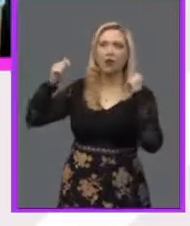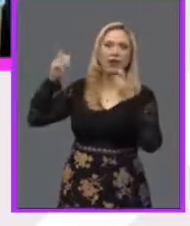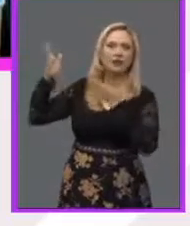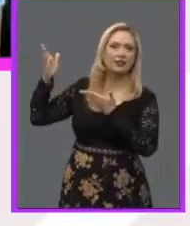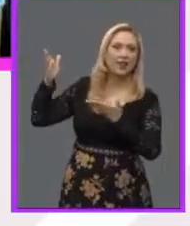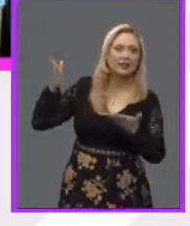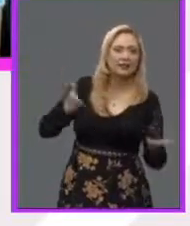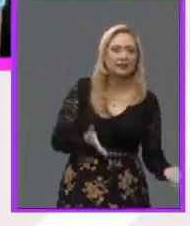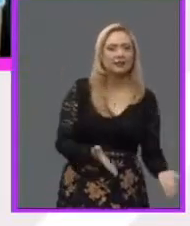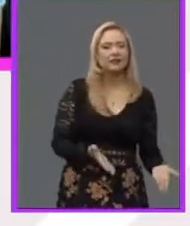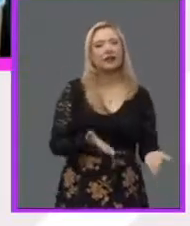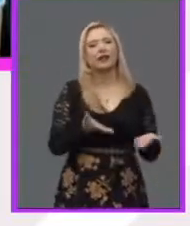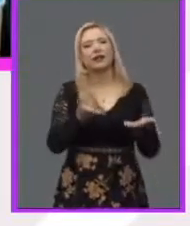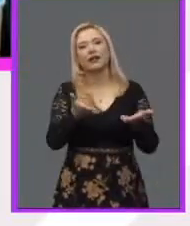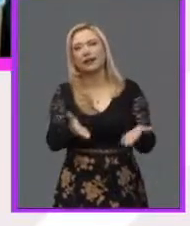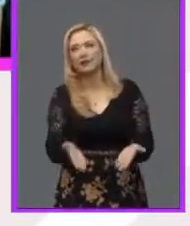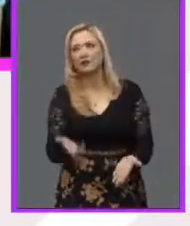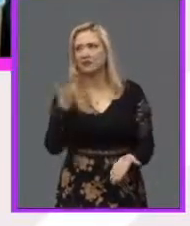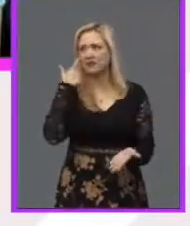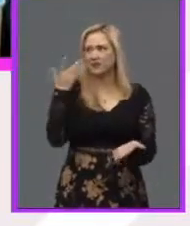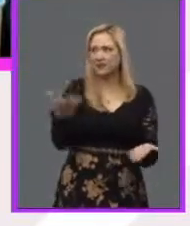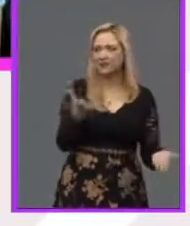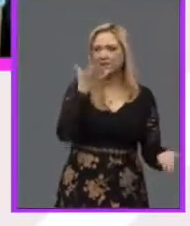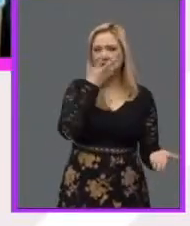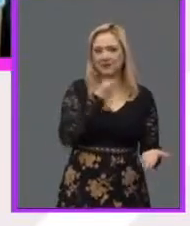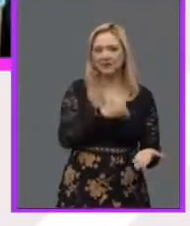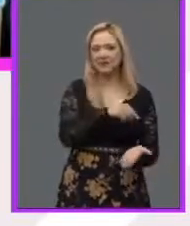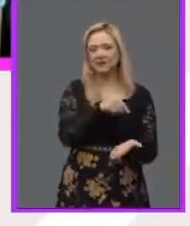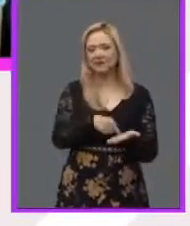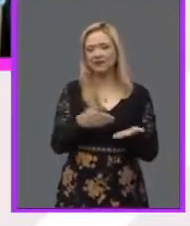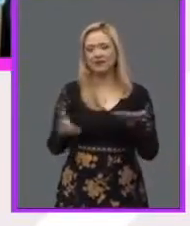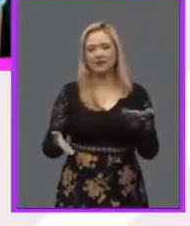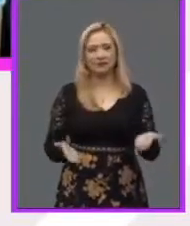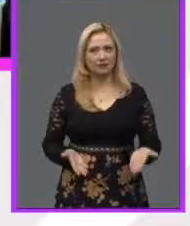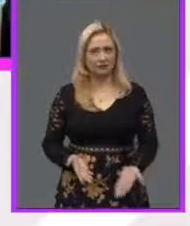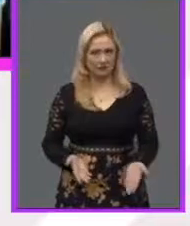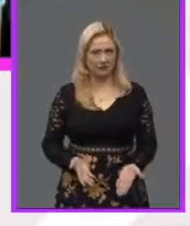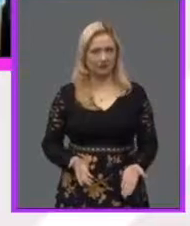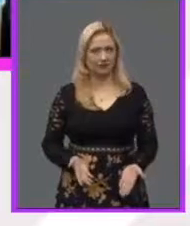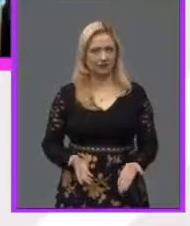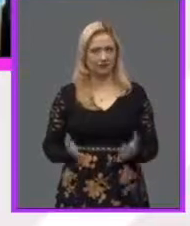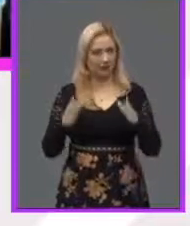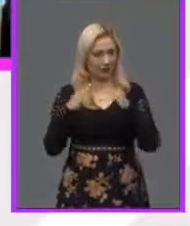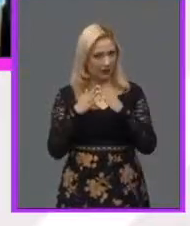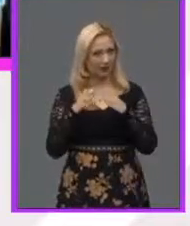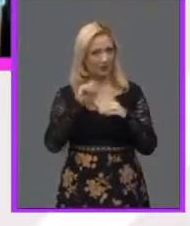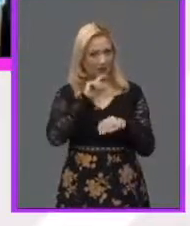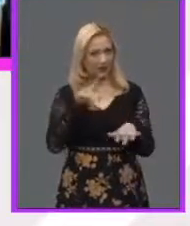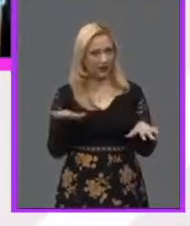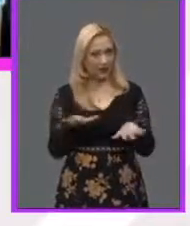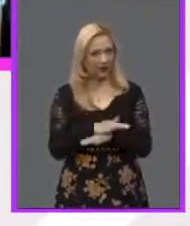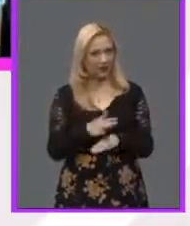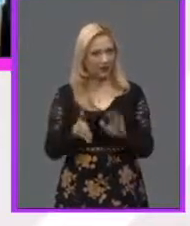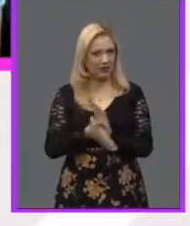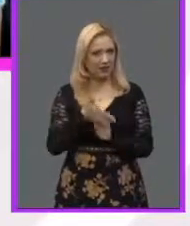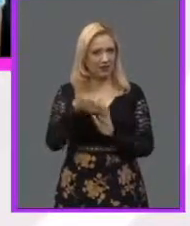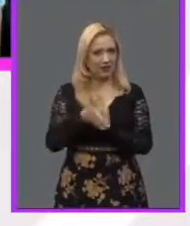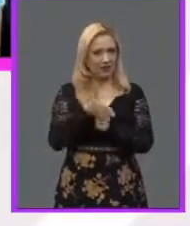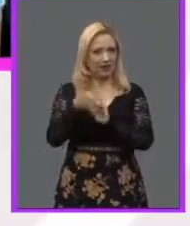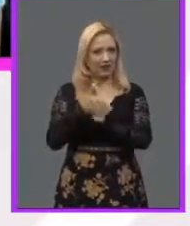estos espacios, pues justo, ¿no? Tiene efectos, me imagino, también en la vivienda, pero en general en la construcción